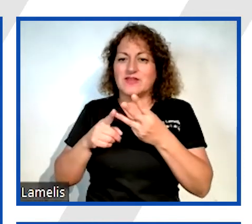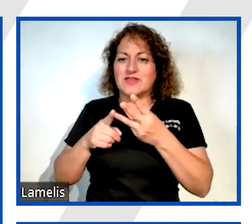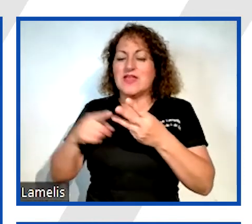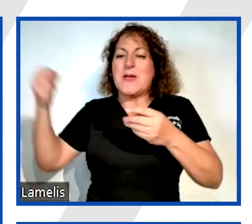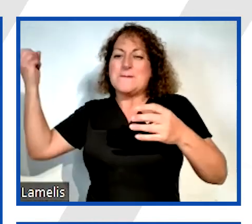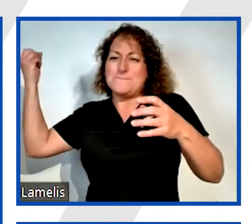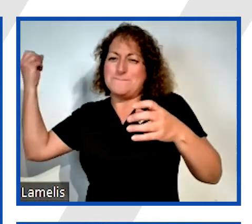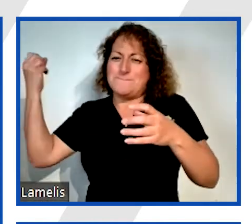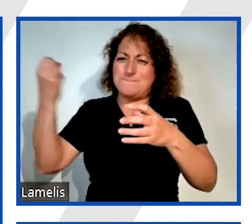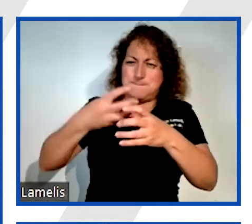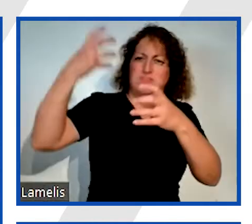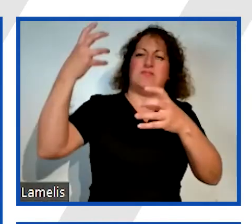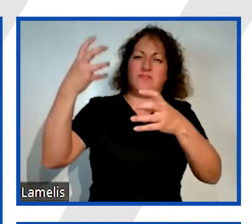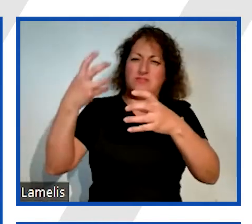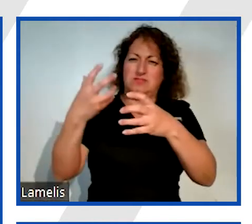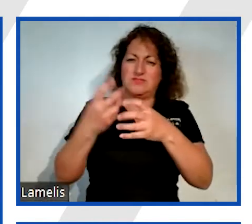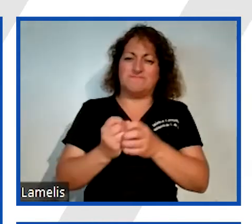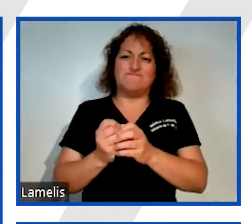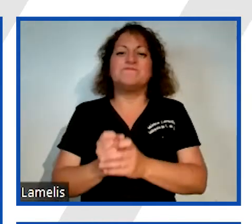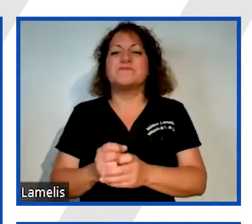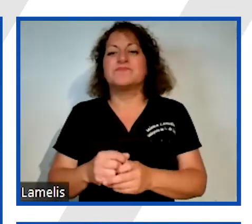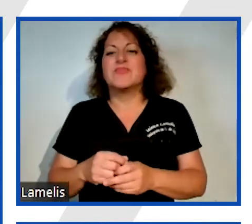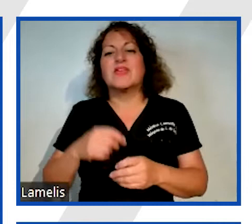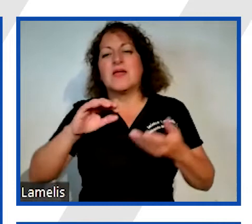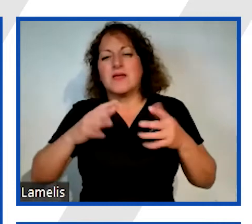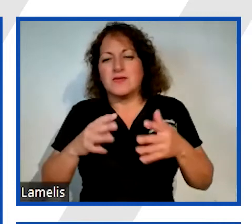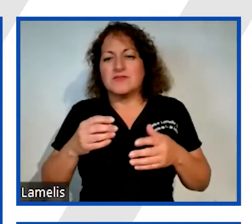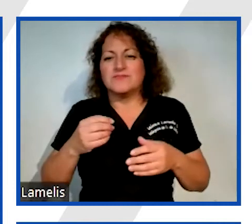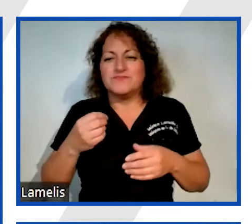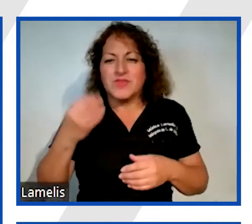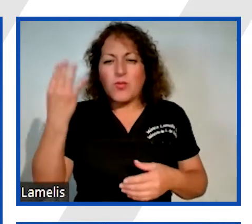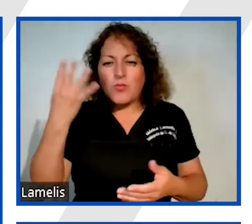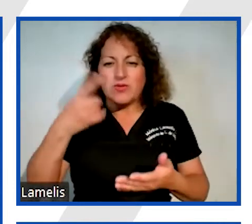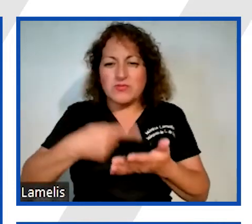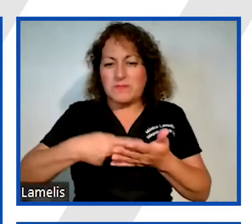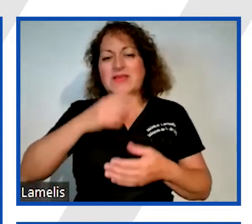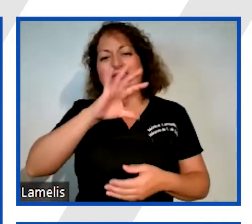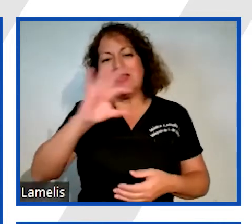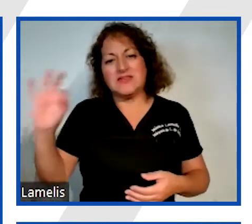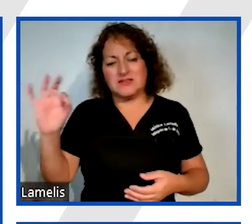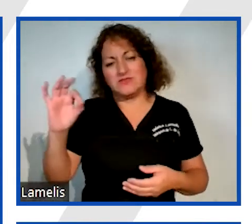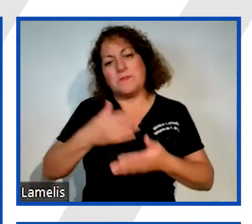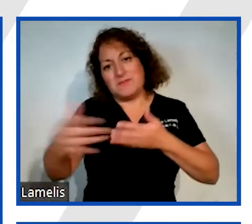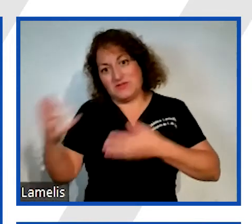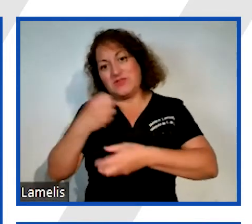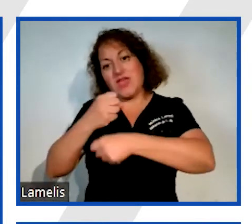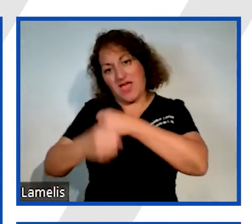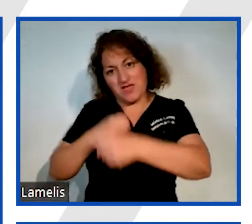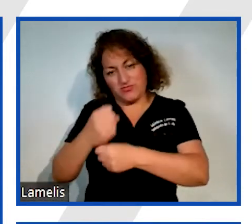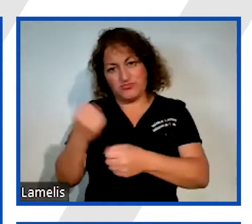por qué fue tan importante todo esto entre 4.500 millones de años aproximadamente entonces como les decía elegido mostrar acá